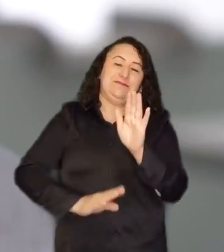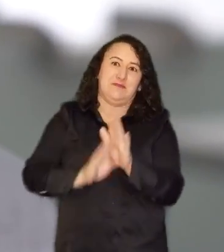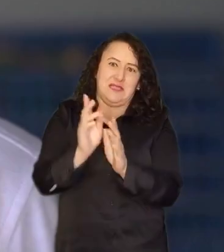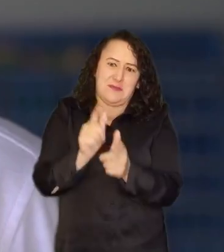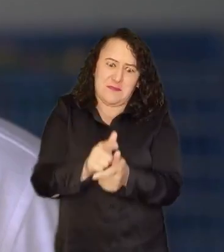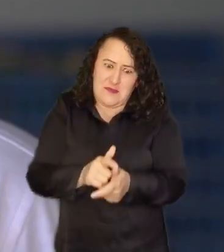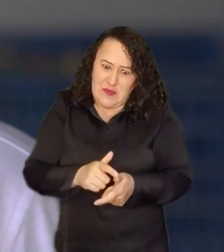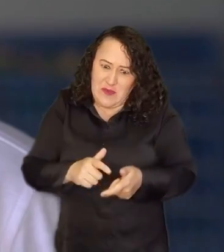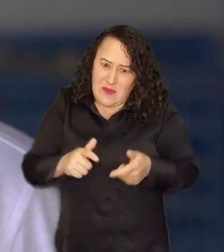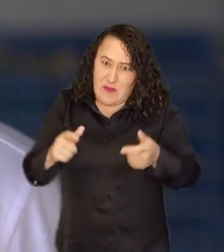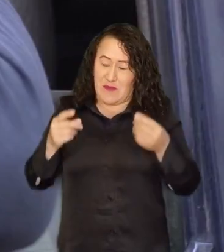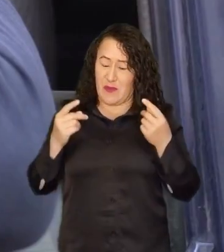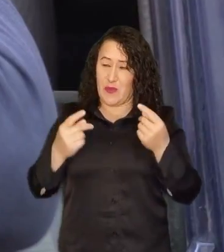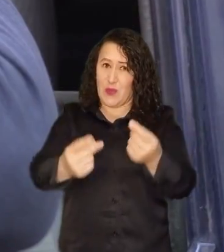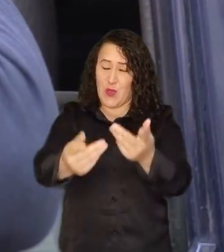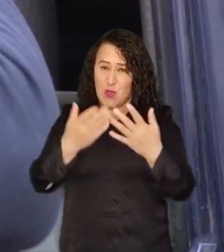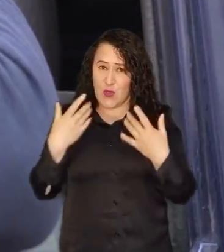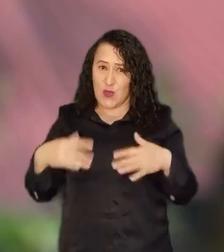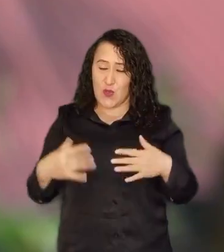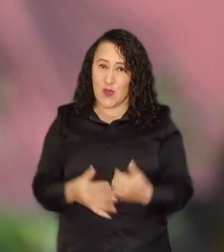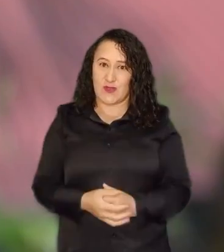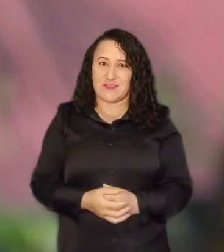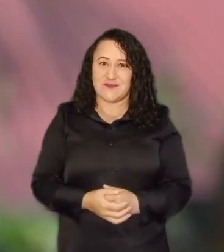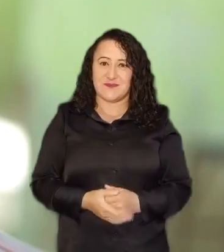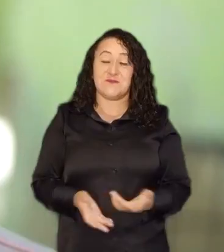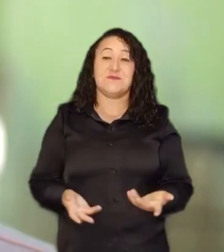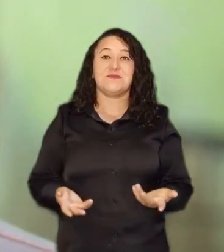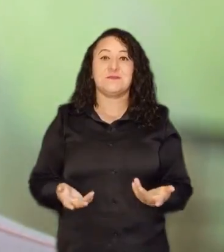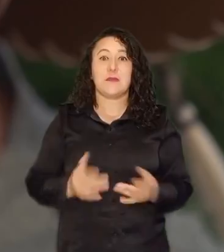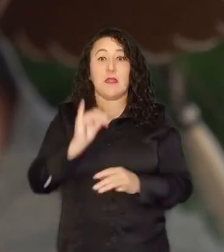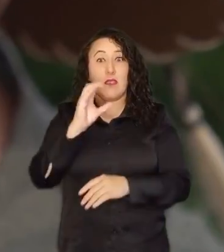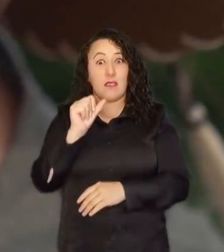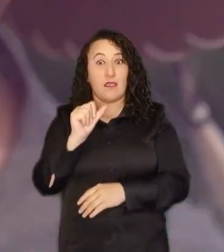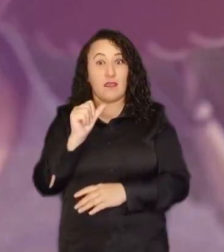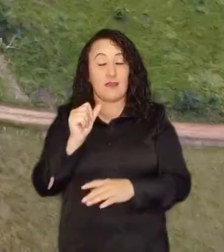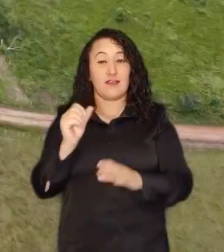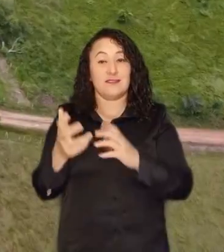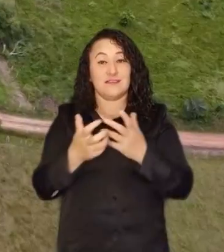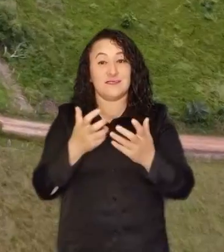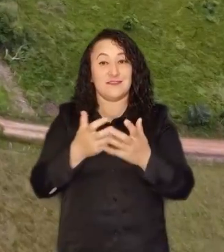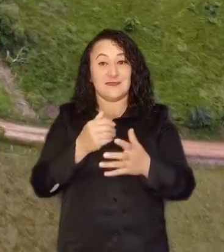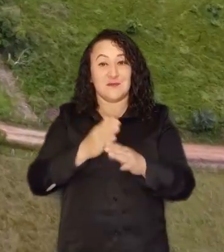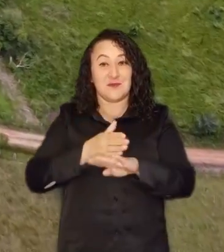emprendiendo y poniéndole amor a sus labores diarias para que nuestro campo germine.